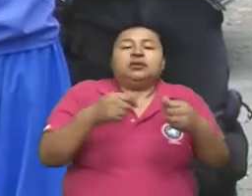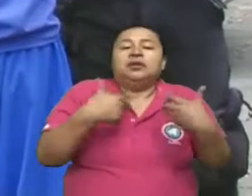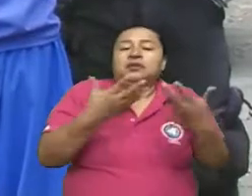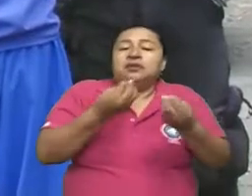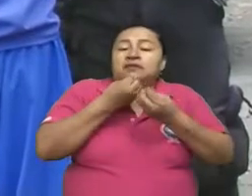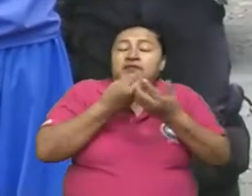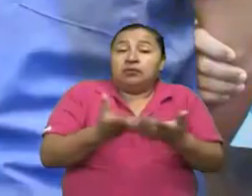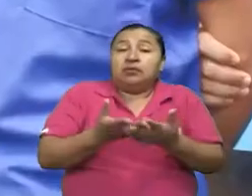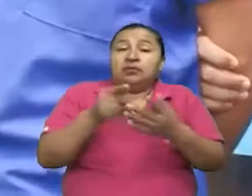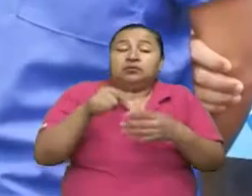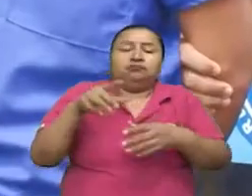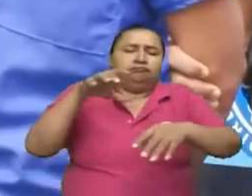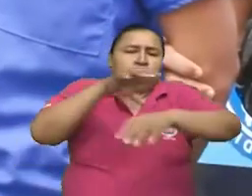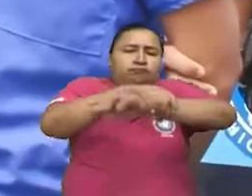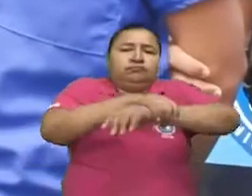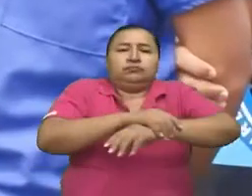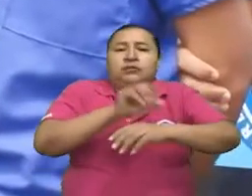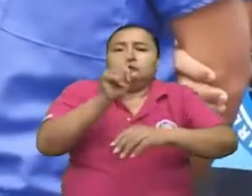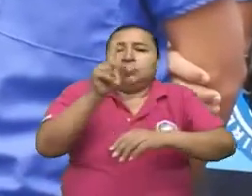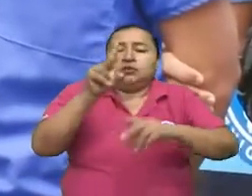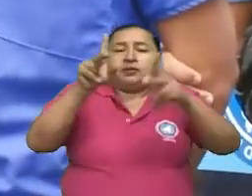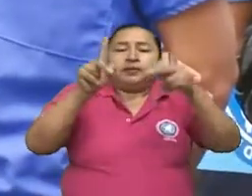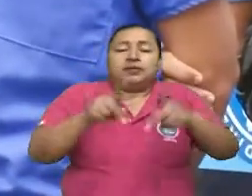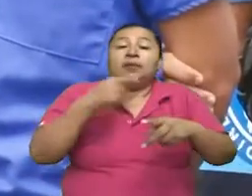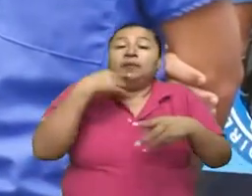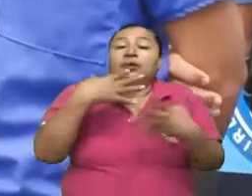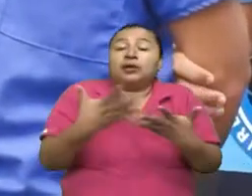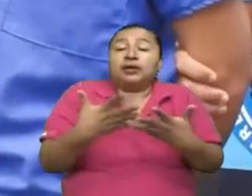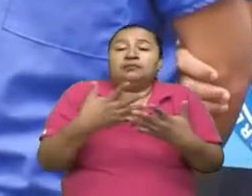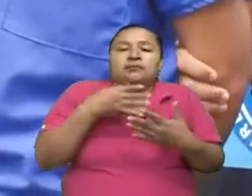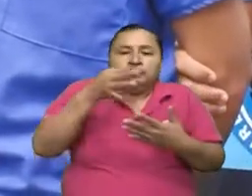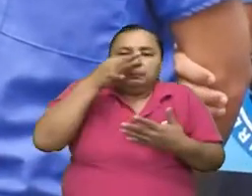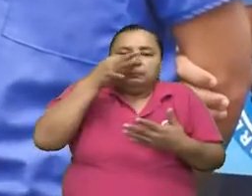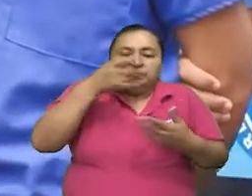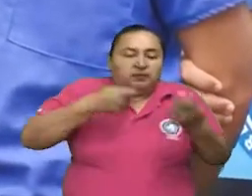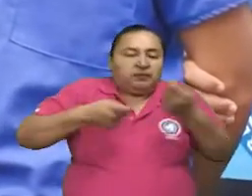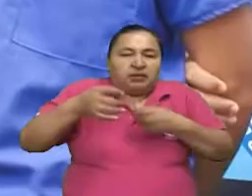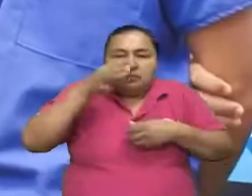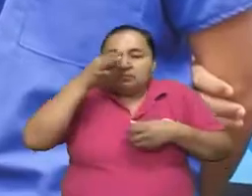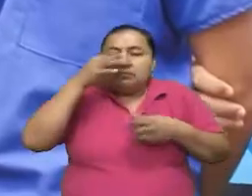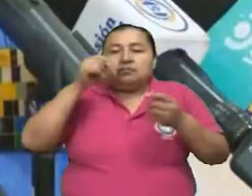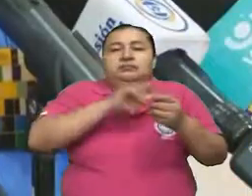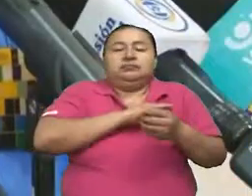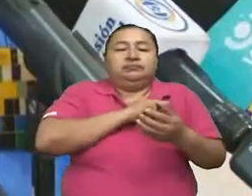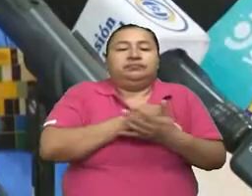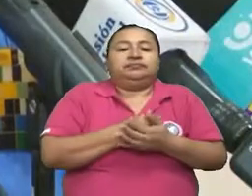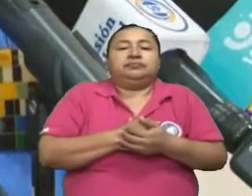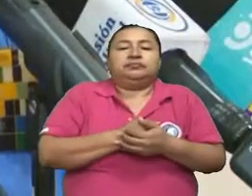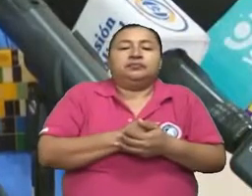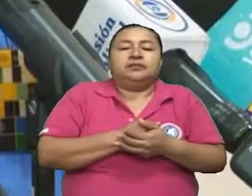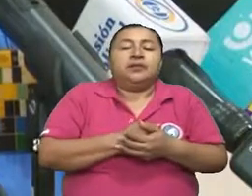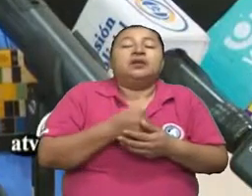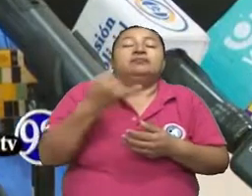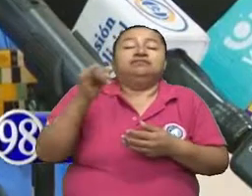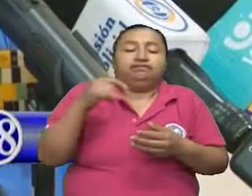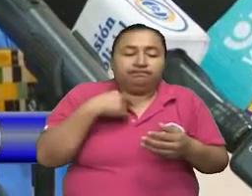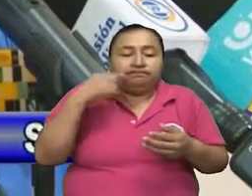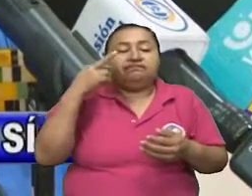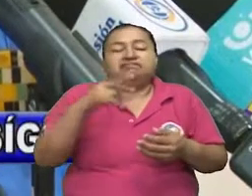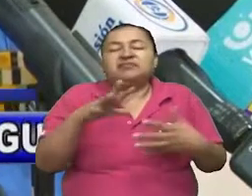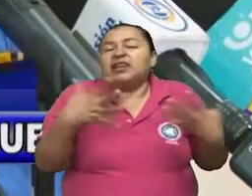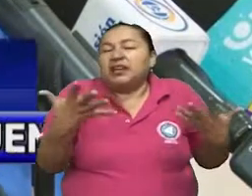en su informe la captura de más de 12 ciudadanos por el delito de tráfico de estupefacientes. Evidencia